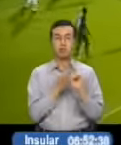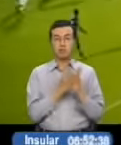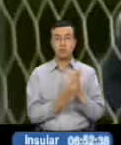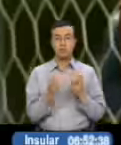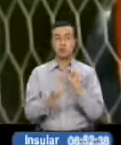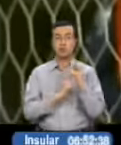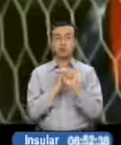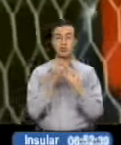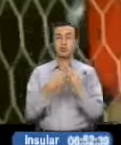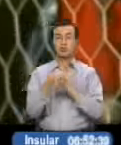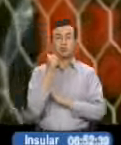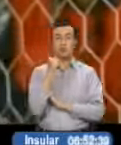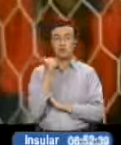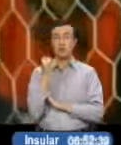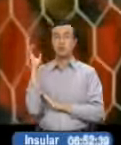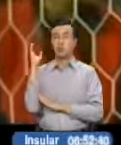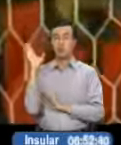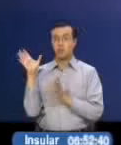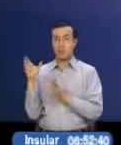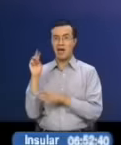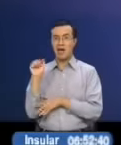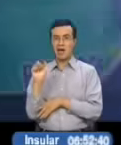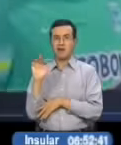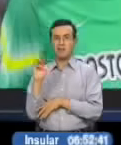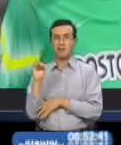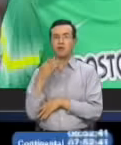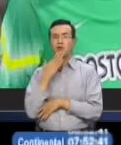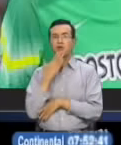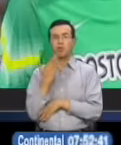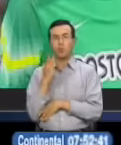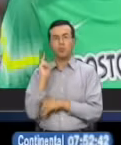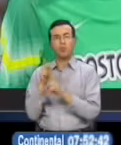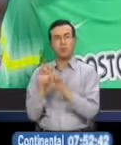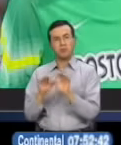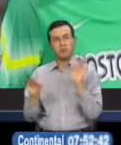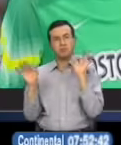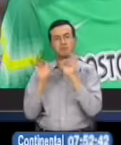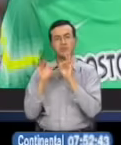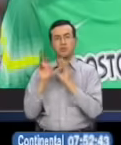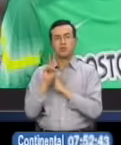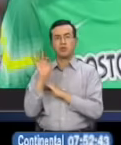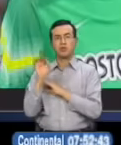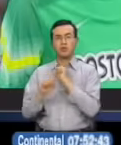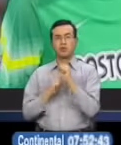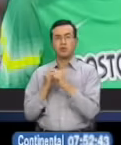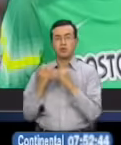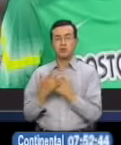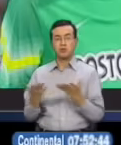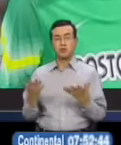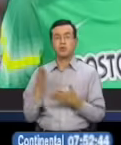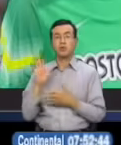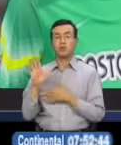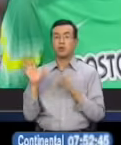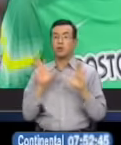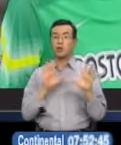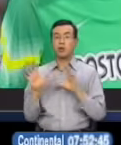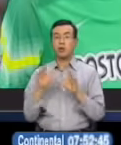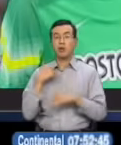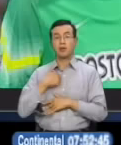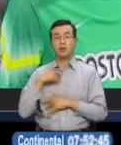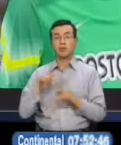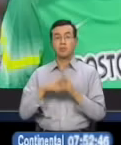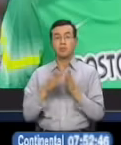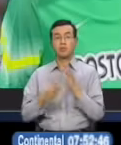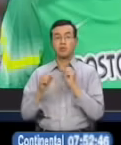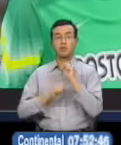del 2010 al conjunto verdolaga, Franco Armani, se ha convertido en un puntal de rueda a sus 29 años. El portero argentino, que marcó su inicio